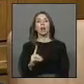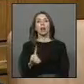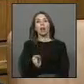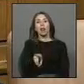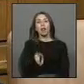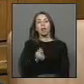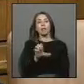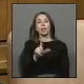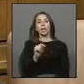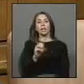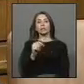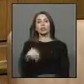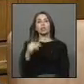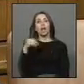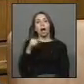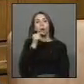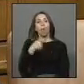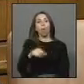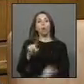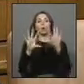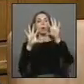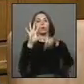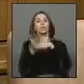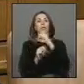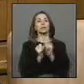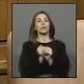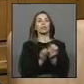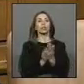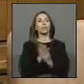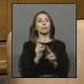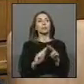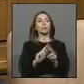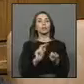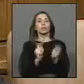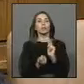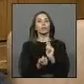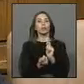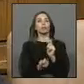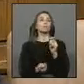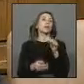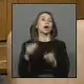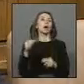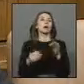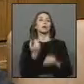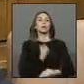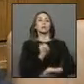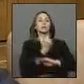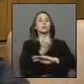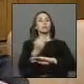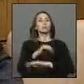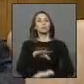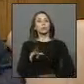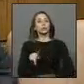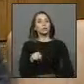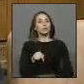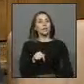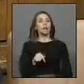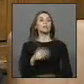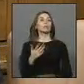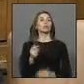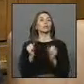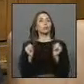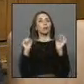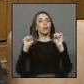Se van a cumplir 10 años del inicio de la reforma procesal penal y esa es la virtud que tiene el poder